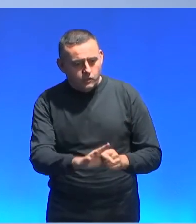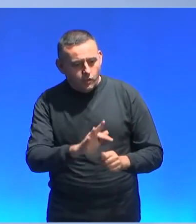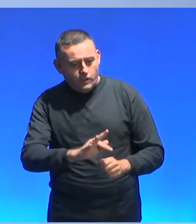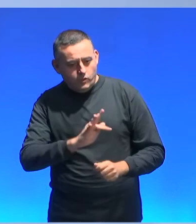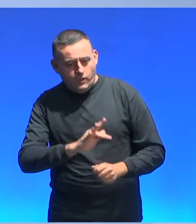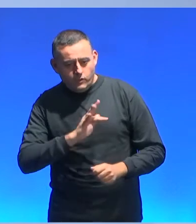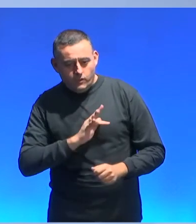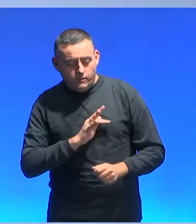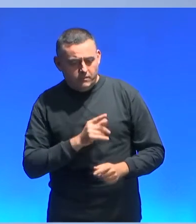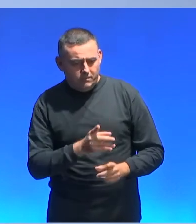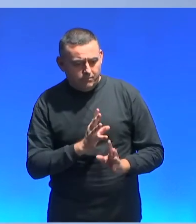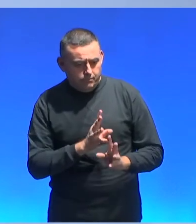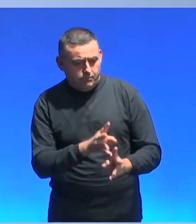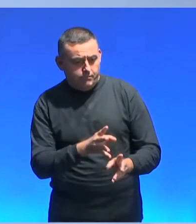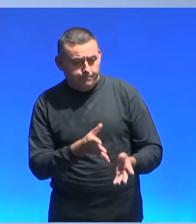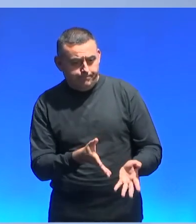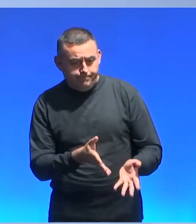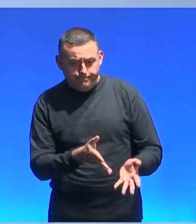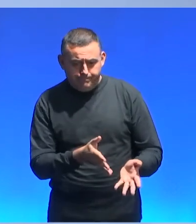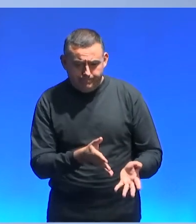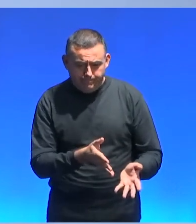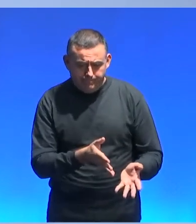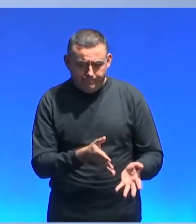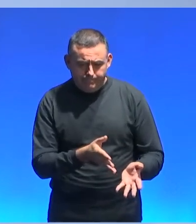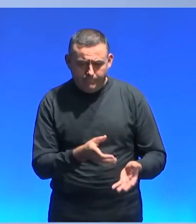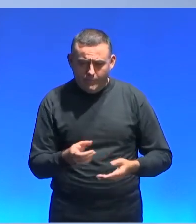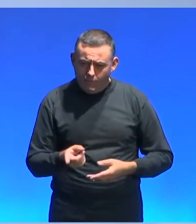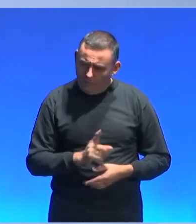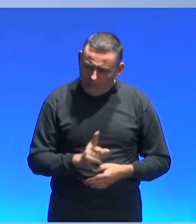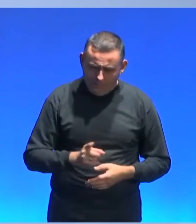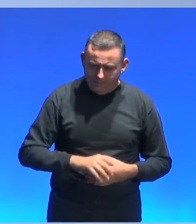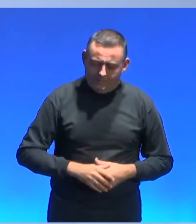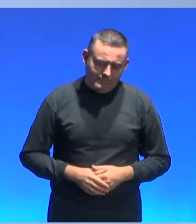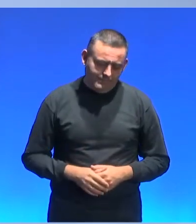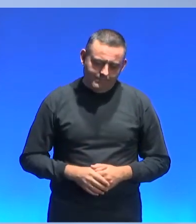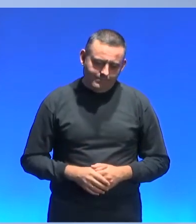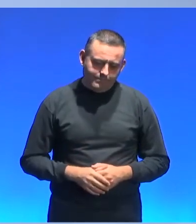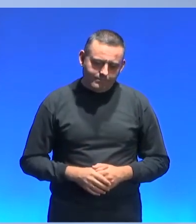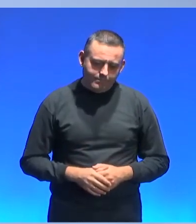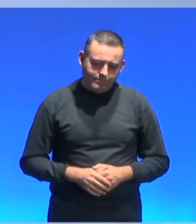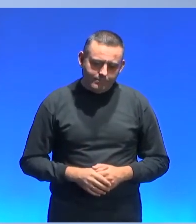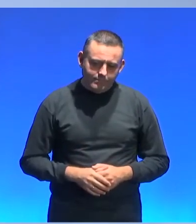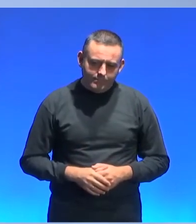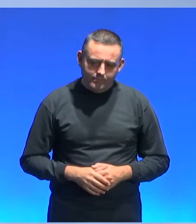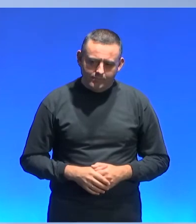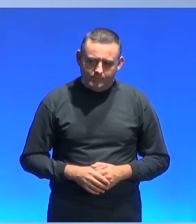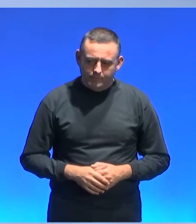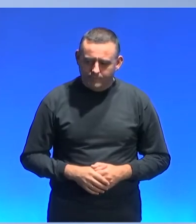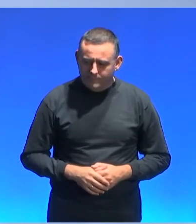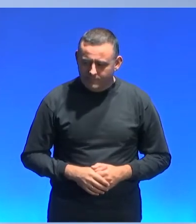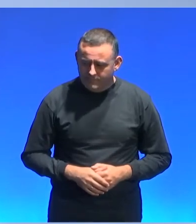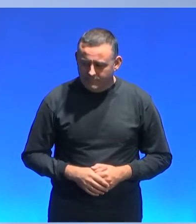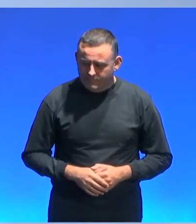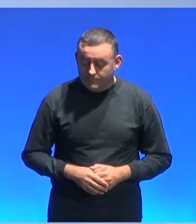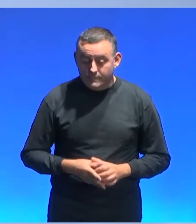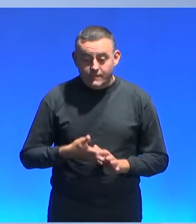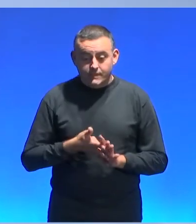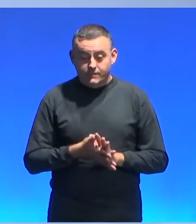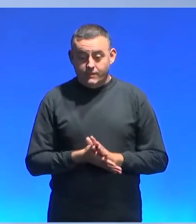De verdad, no tiene nada que ver ir en un lugar a usar un